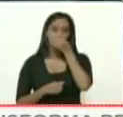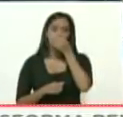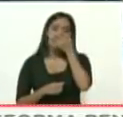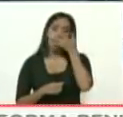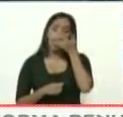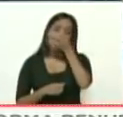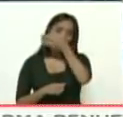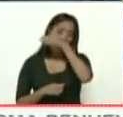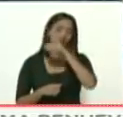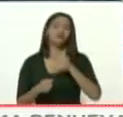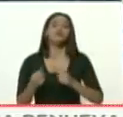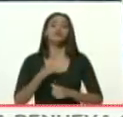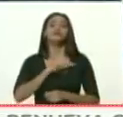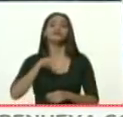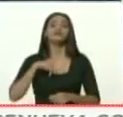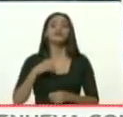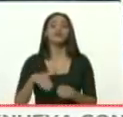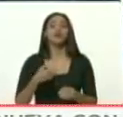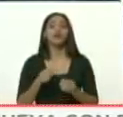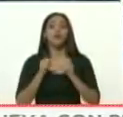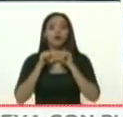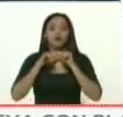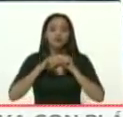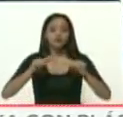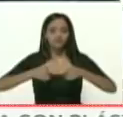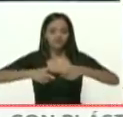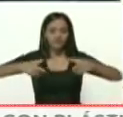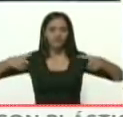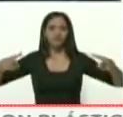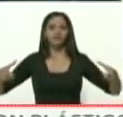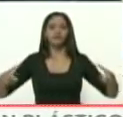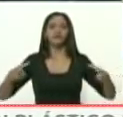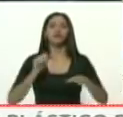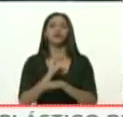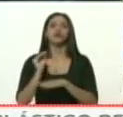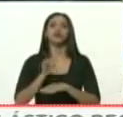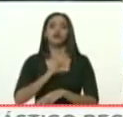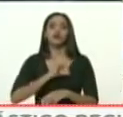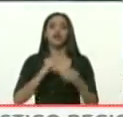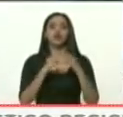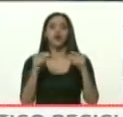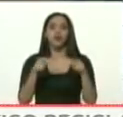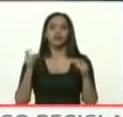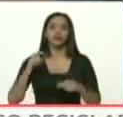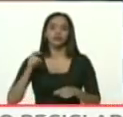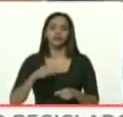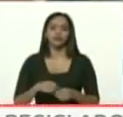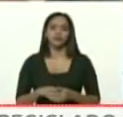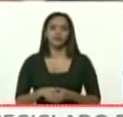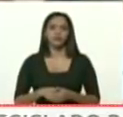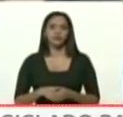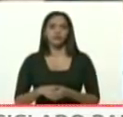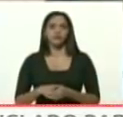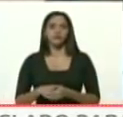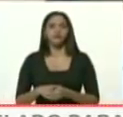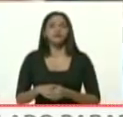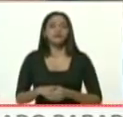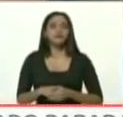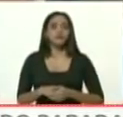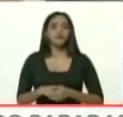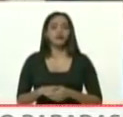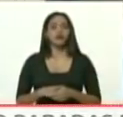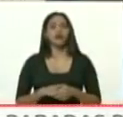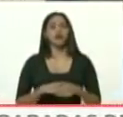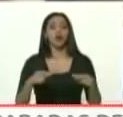podemos masificar la prevención integral social en todos los espacios que sean necesarios, ¿no? En los ámbitos